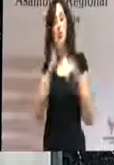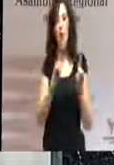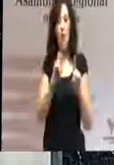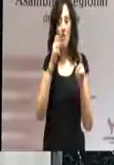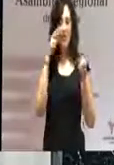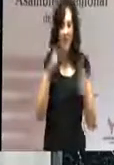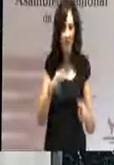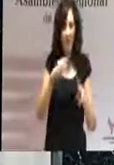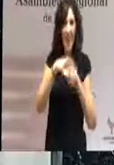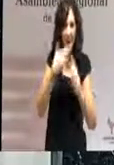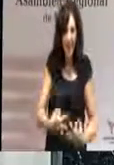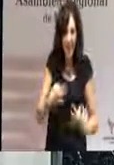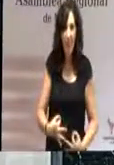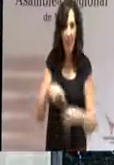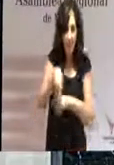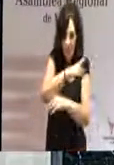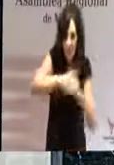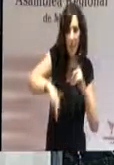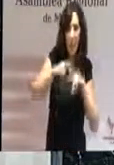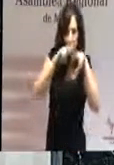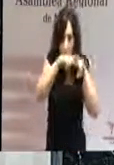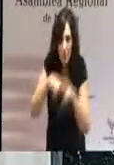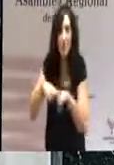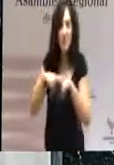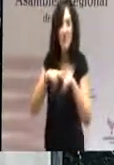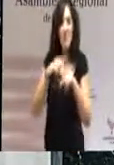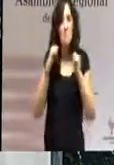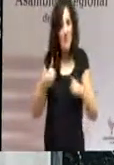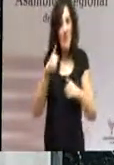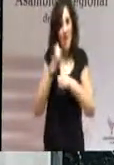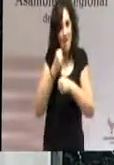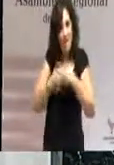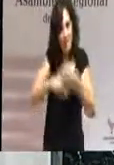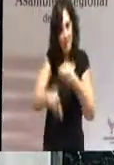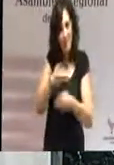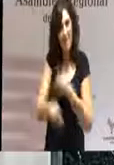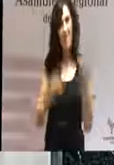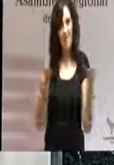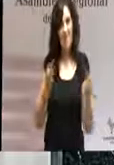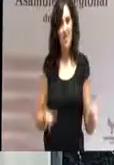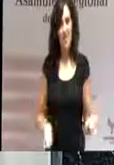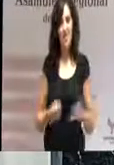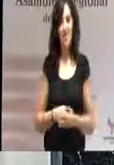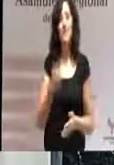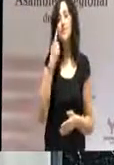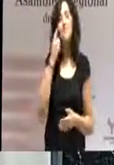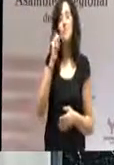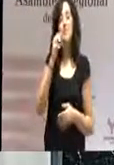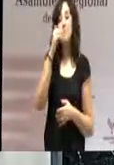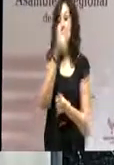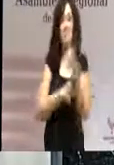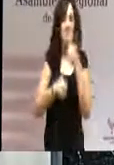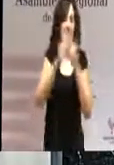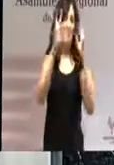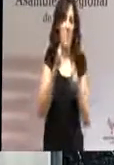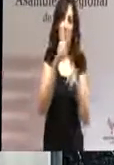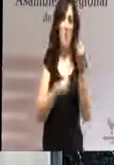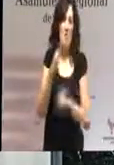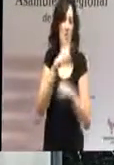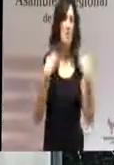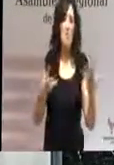actúe, señor presidente. Mire, el principal problema de nuestra región es el desempleo,